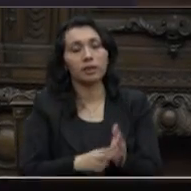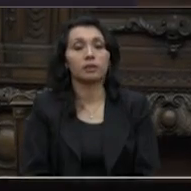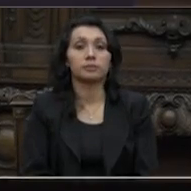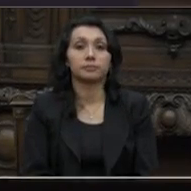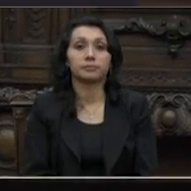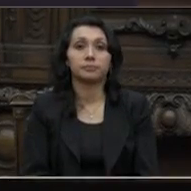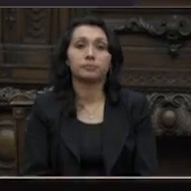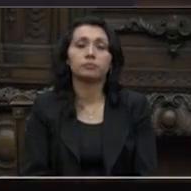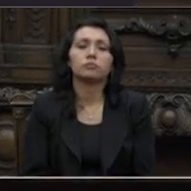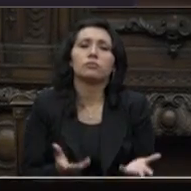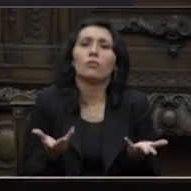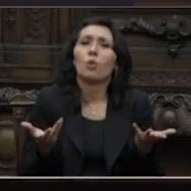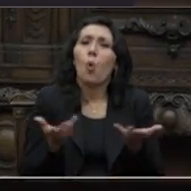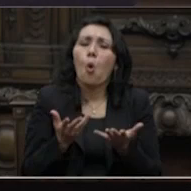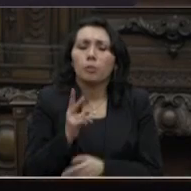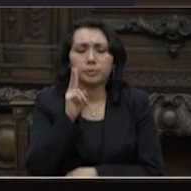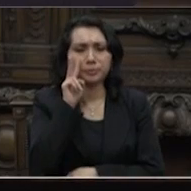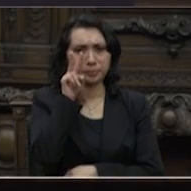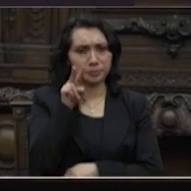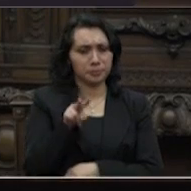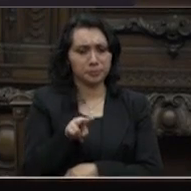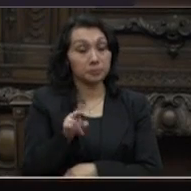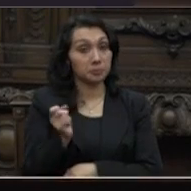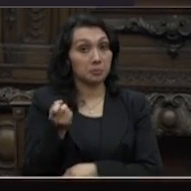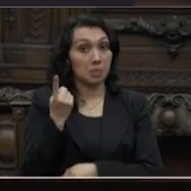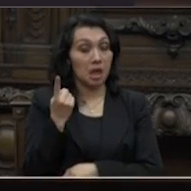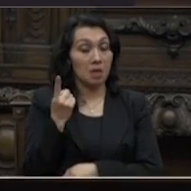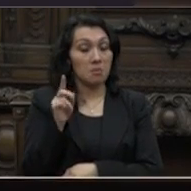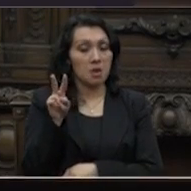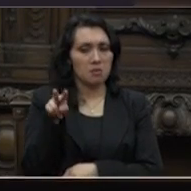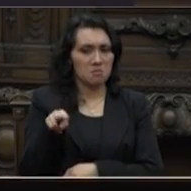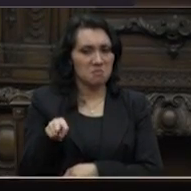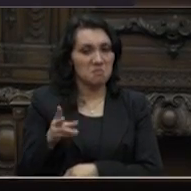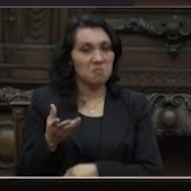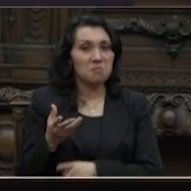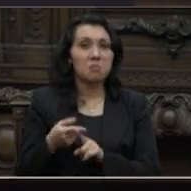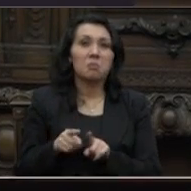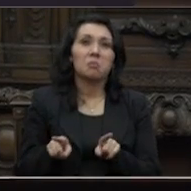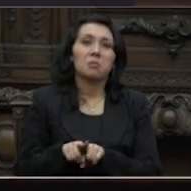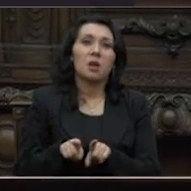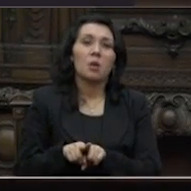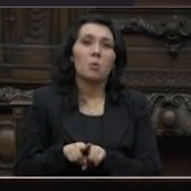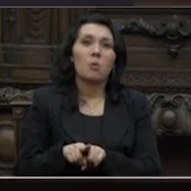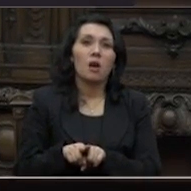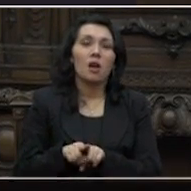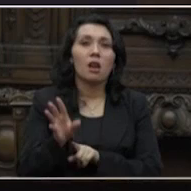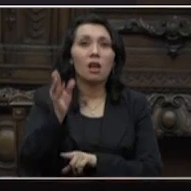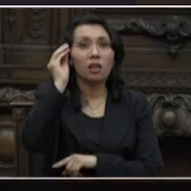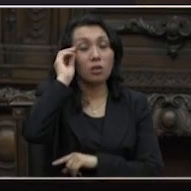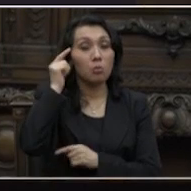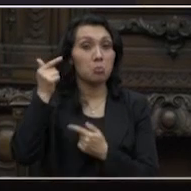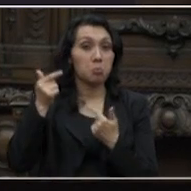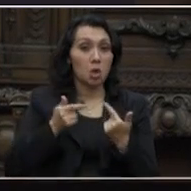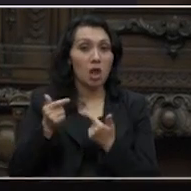sea, ¿cómo esa mirada, que inicialmente fue una mirada de una concepción